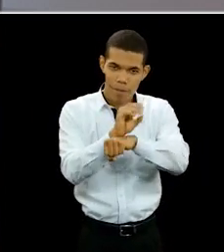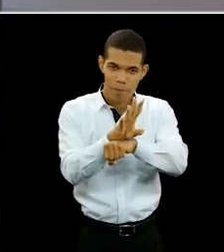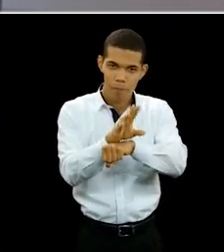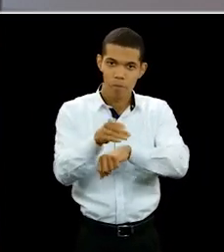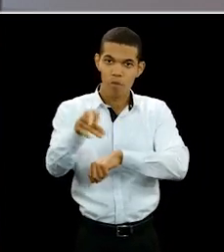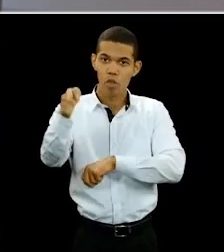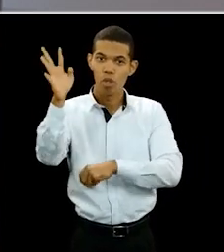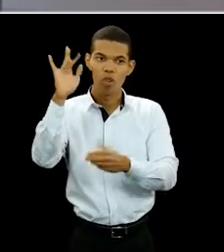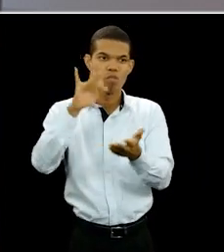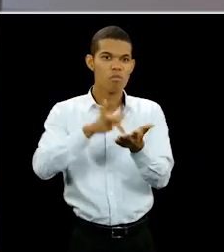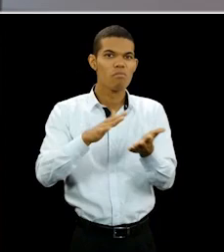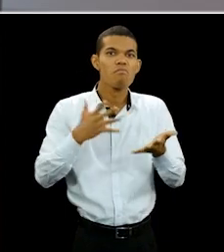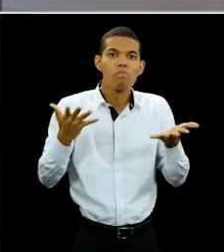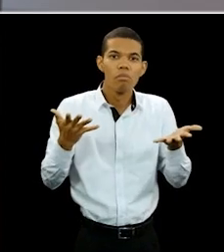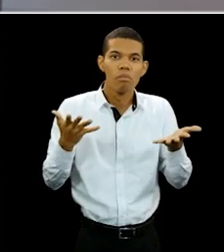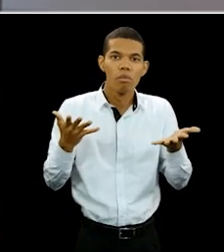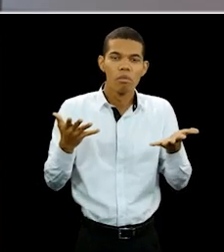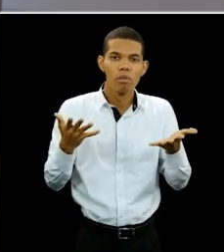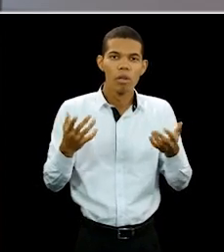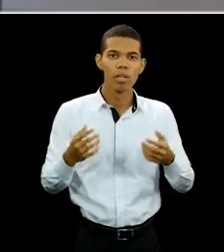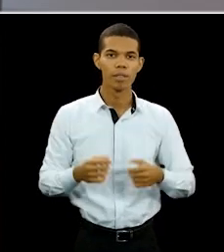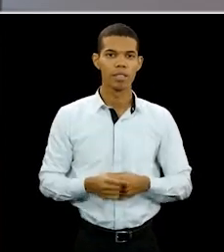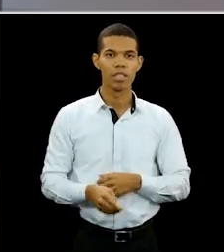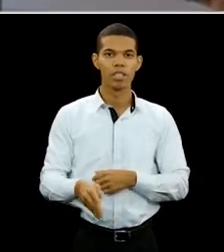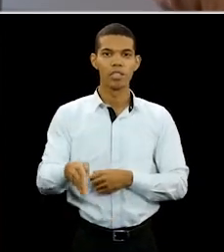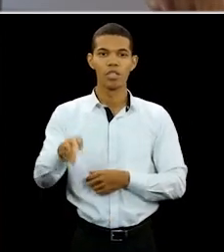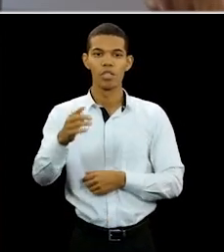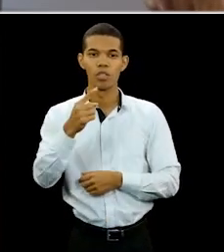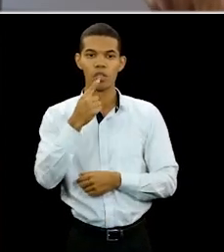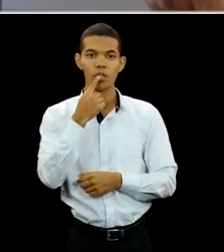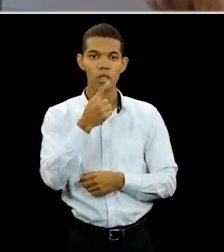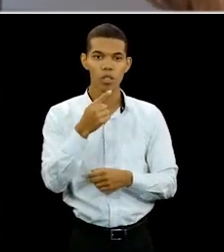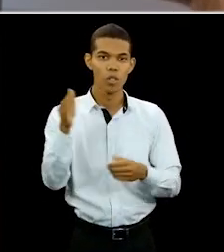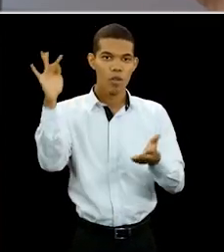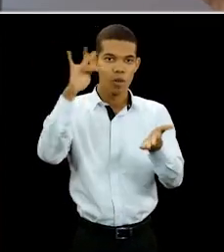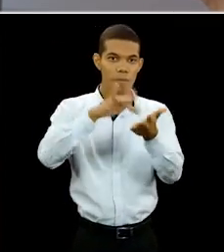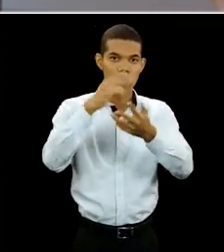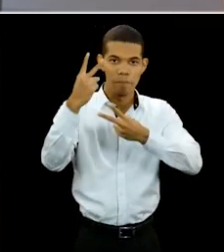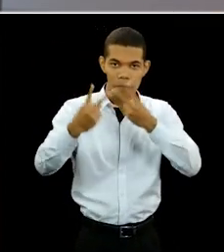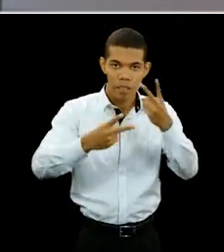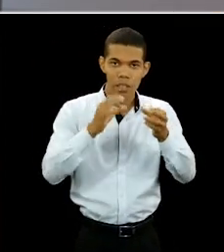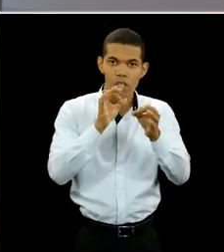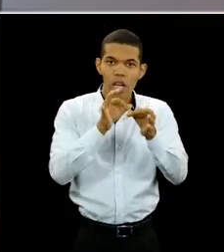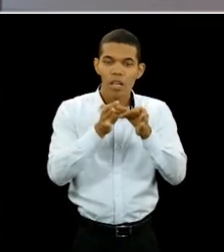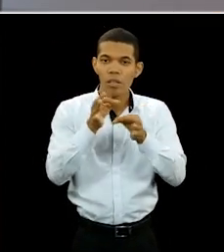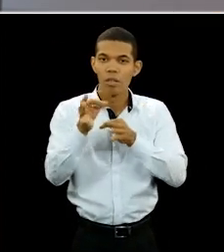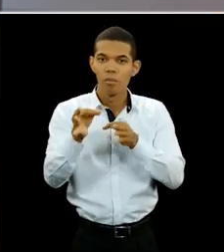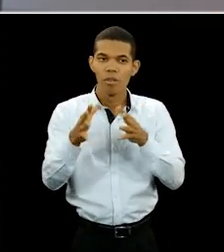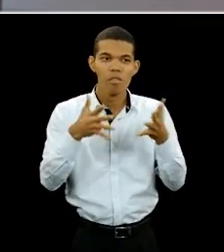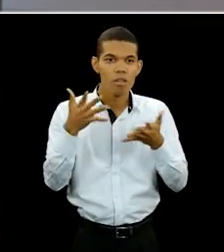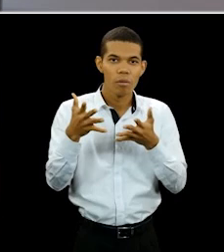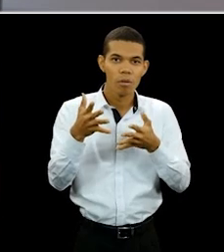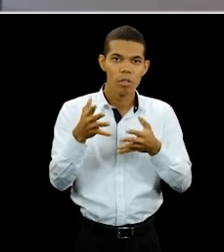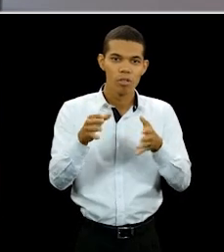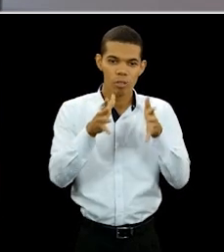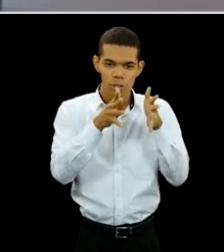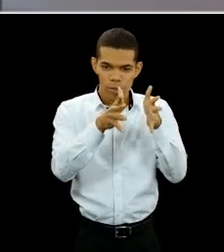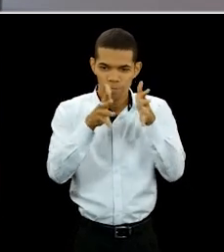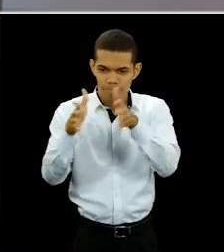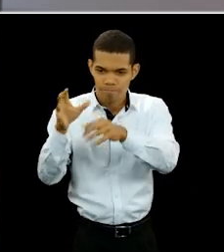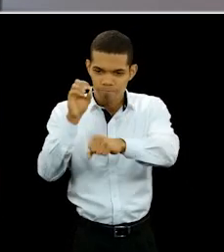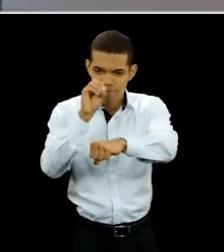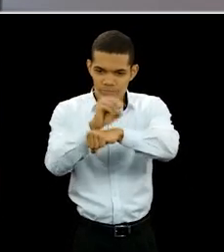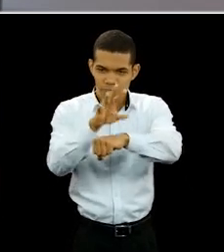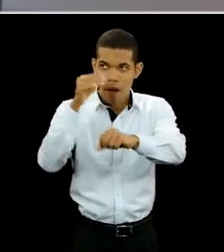visita a su pueblo a través del mensaje profético Qué fue el el el